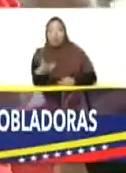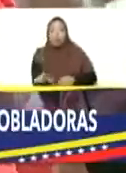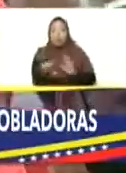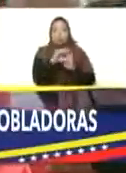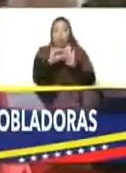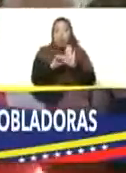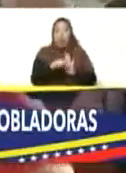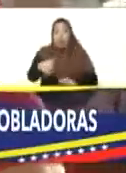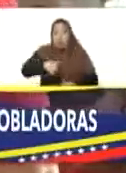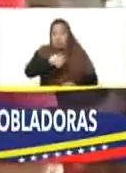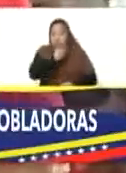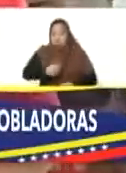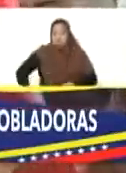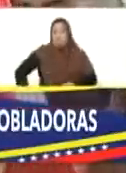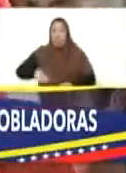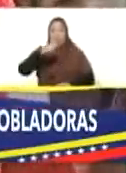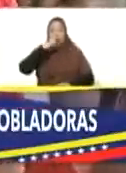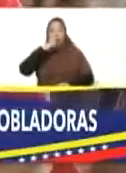mío